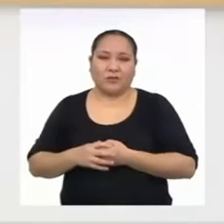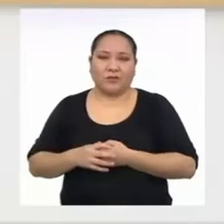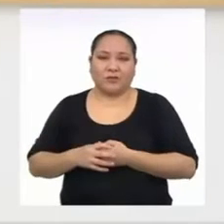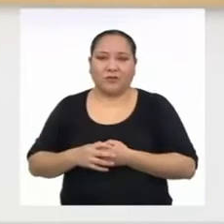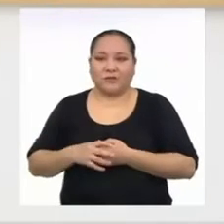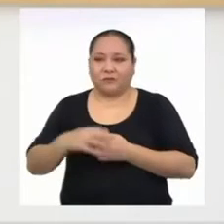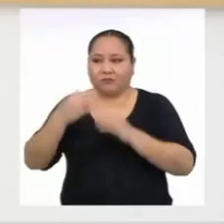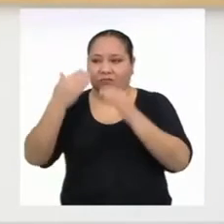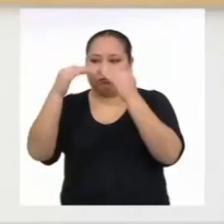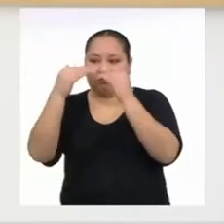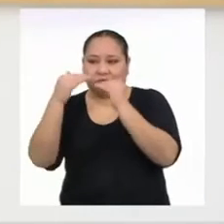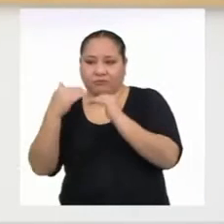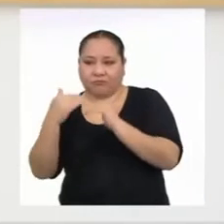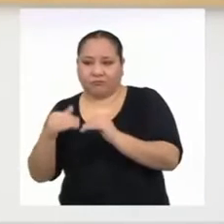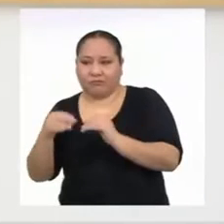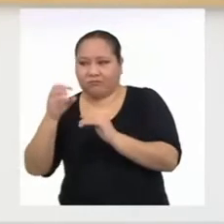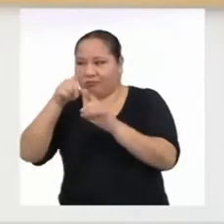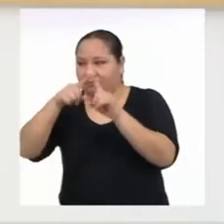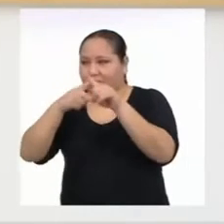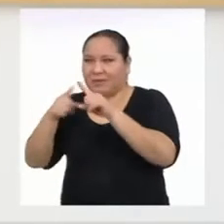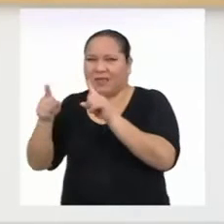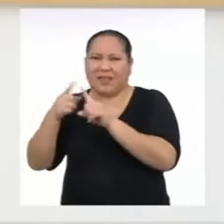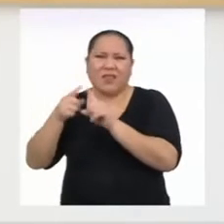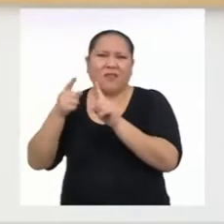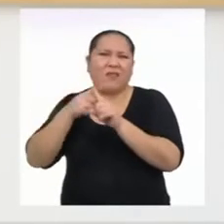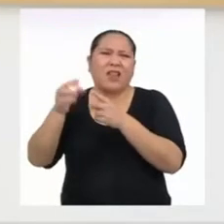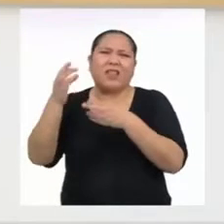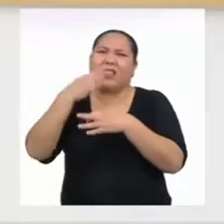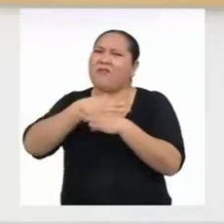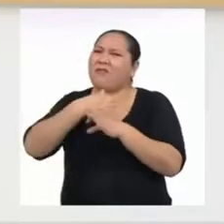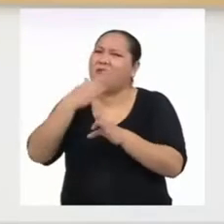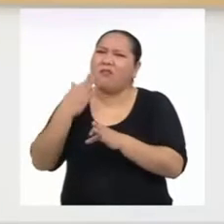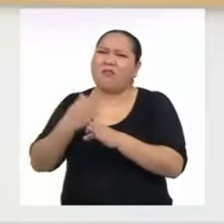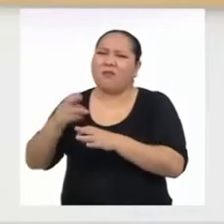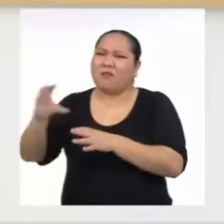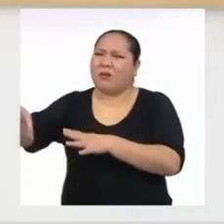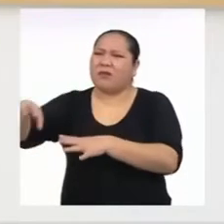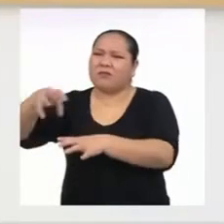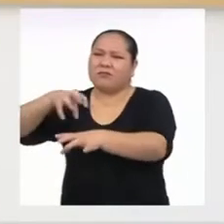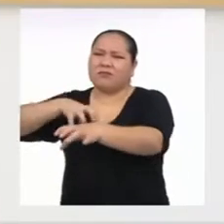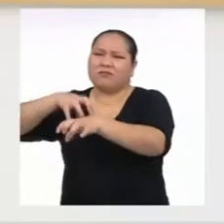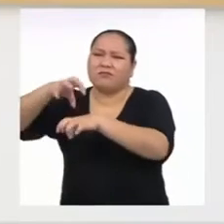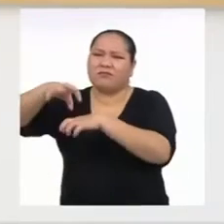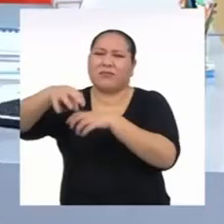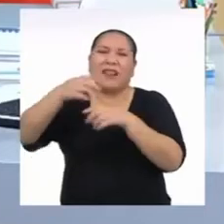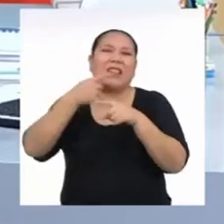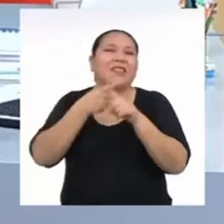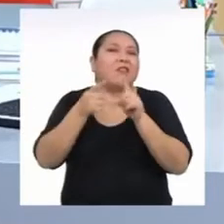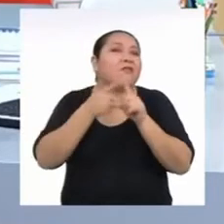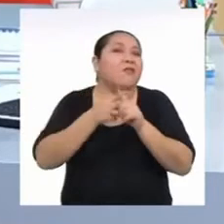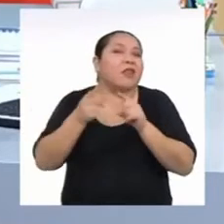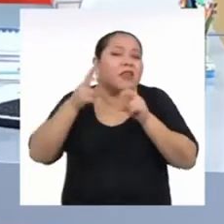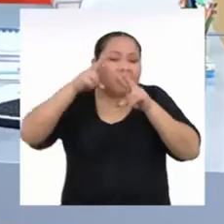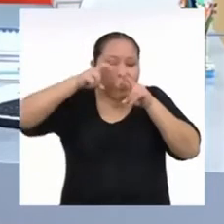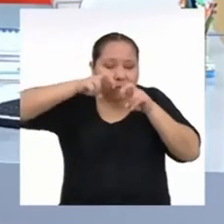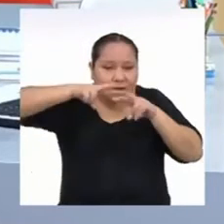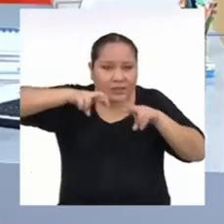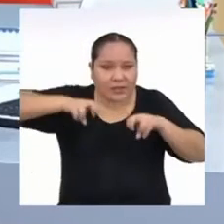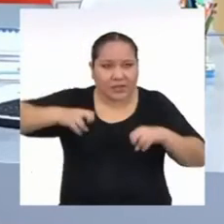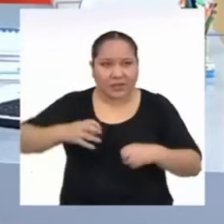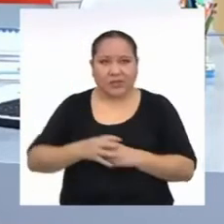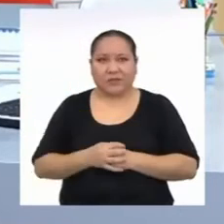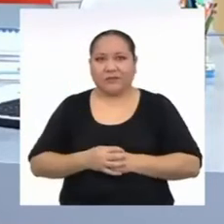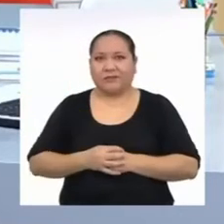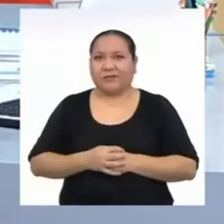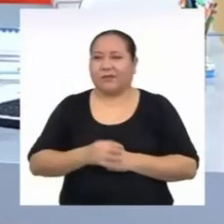quiere decir que hay diferentes opciones de muestreo para cualquier tipo de investigación. La